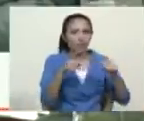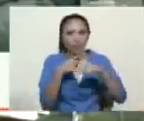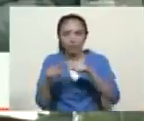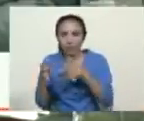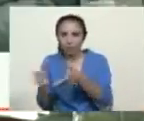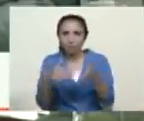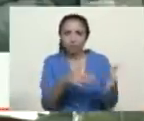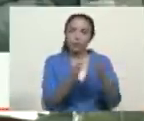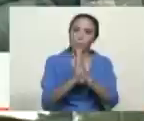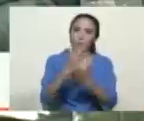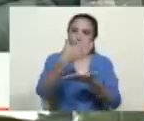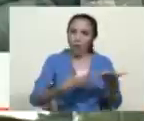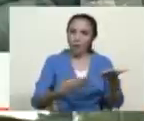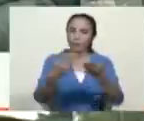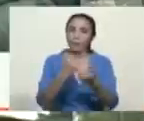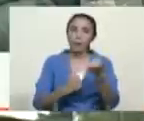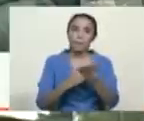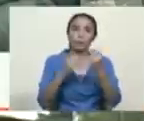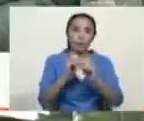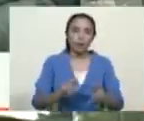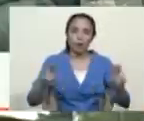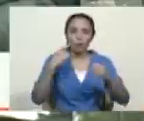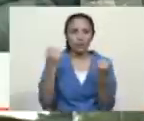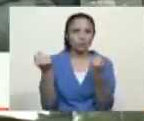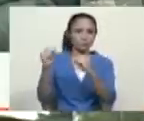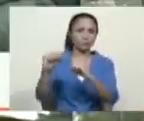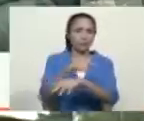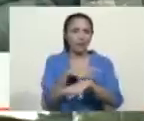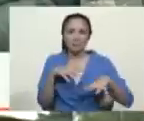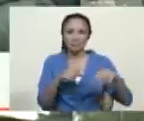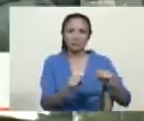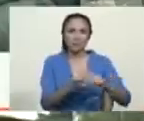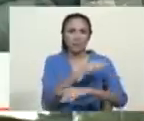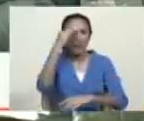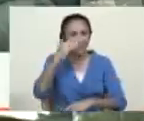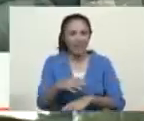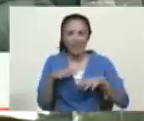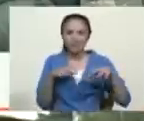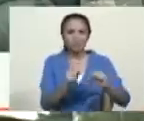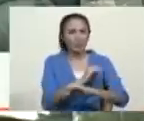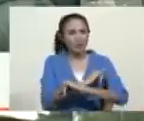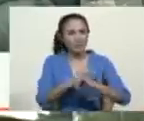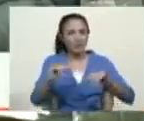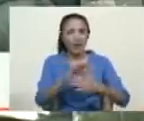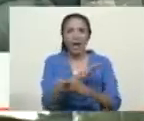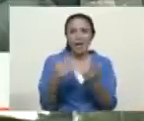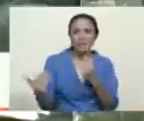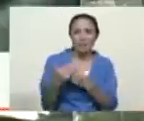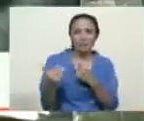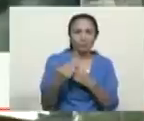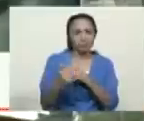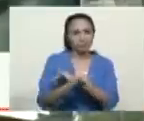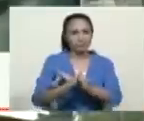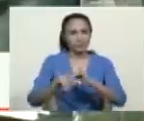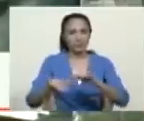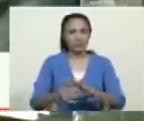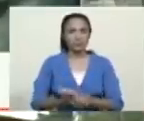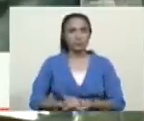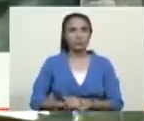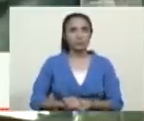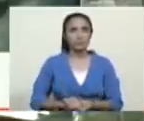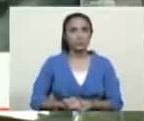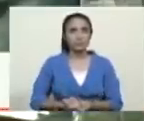apoyen la Carta de las Naciones Unidas y rechacen el uso de la fuerza y esta violación flagrante